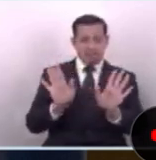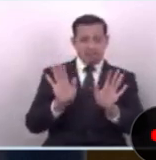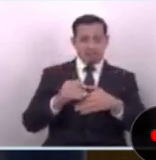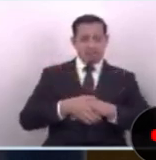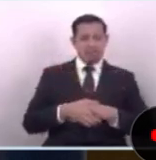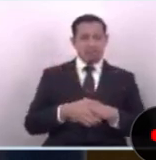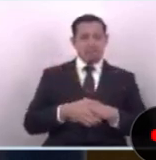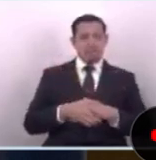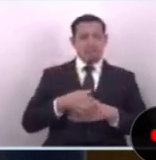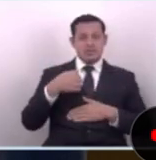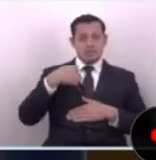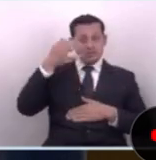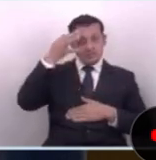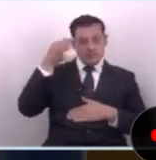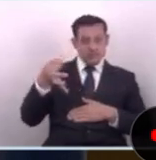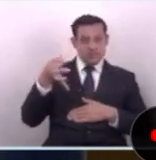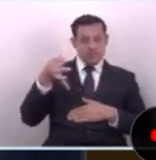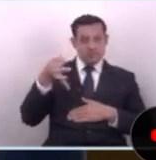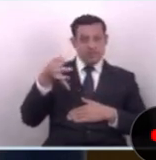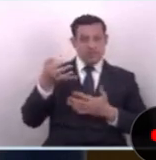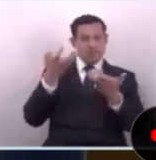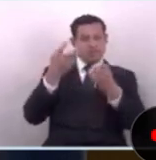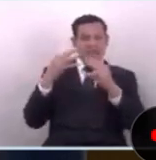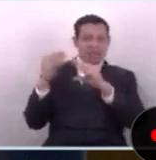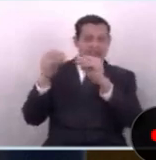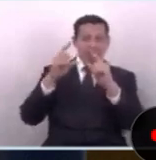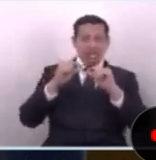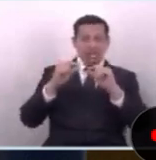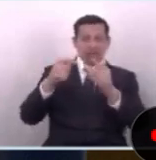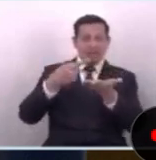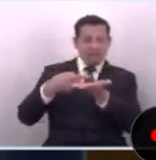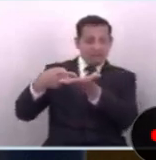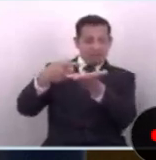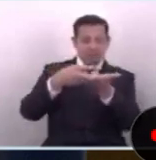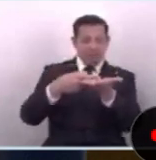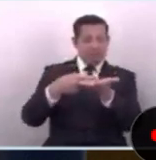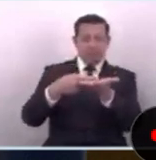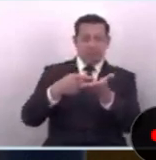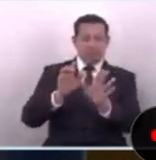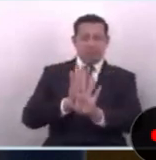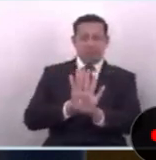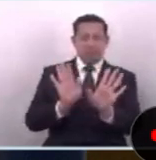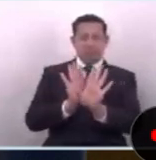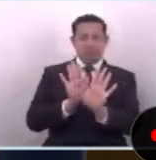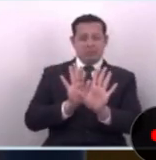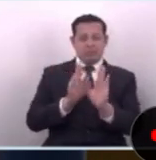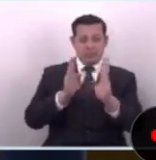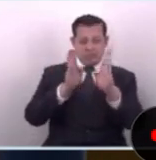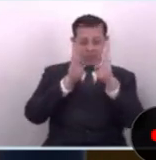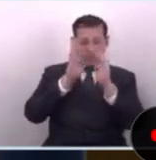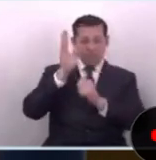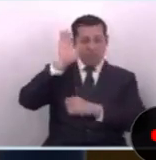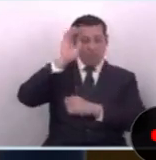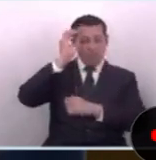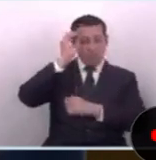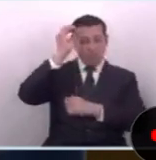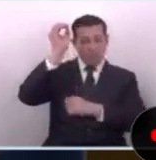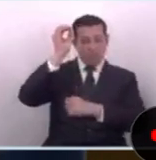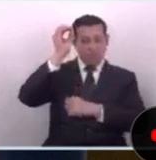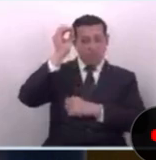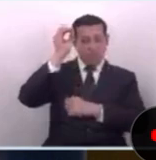decir yo creo que ya no hay mucho más que discutir ya escuchamos los